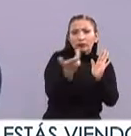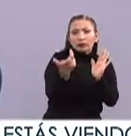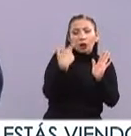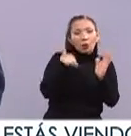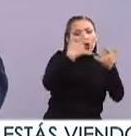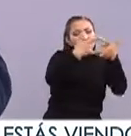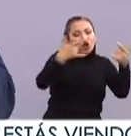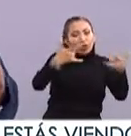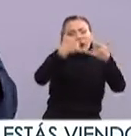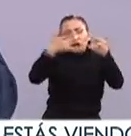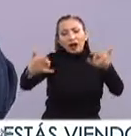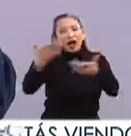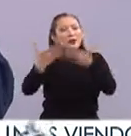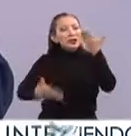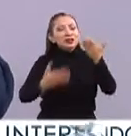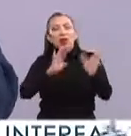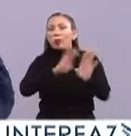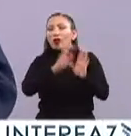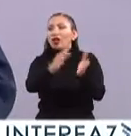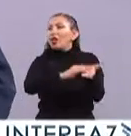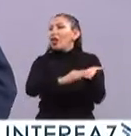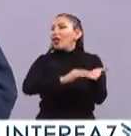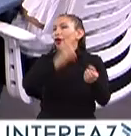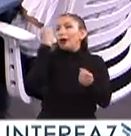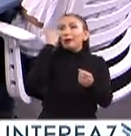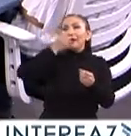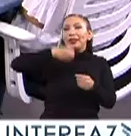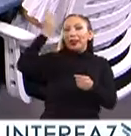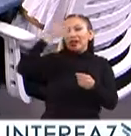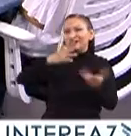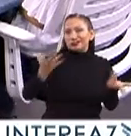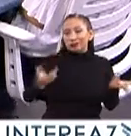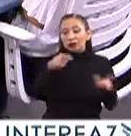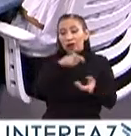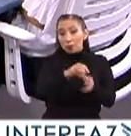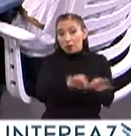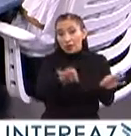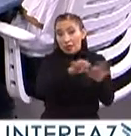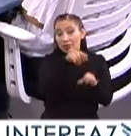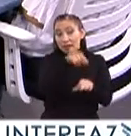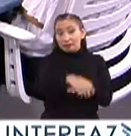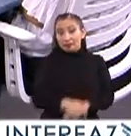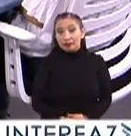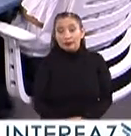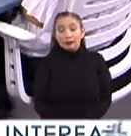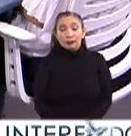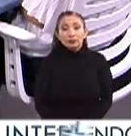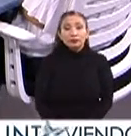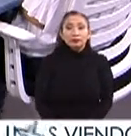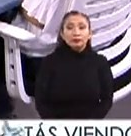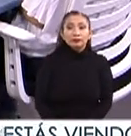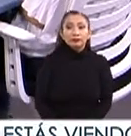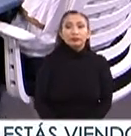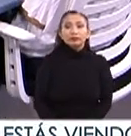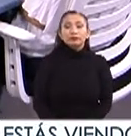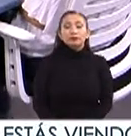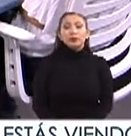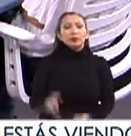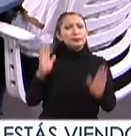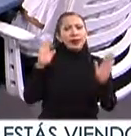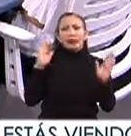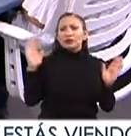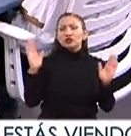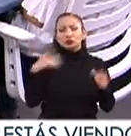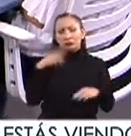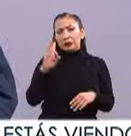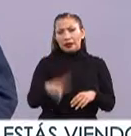procesos históricos que muchas veces son olvidados, ¿no? Y que son muy importantes. Y pues